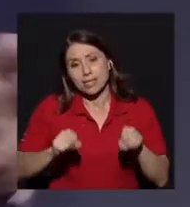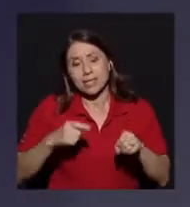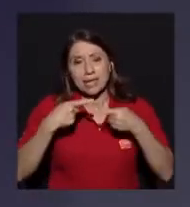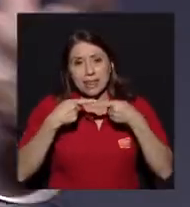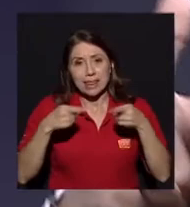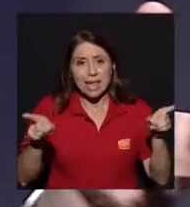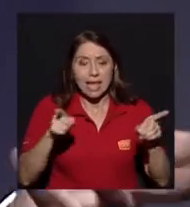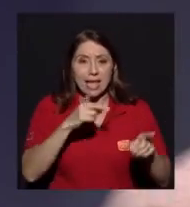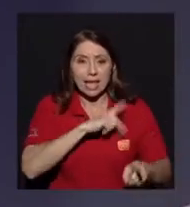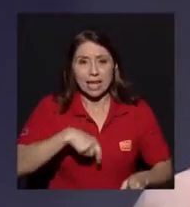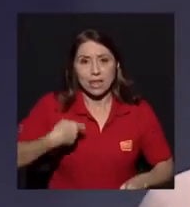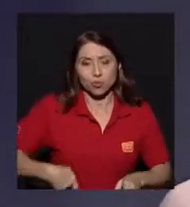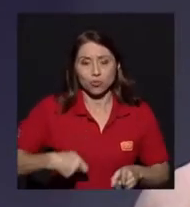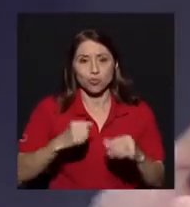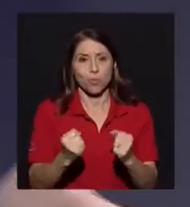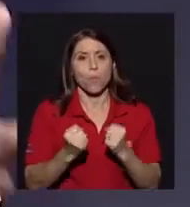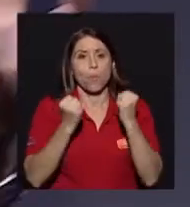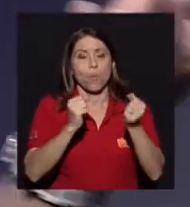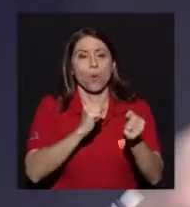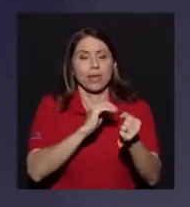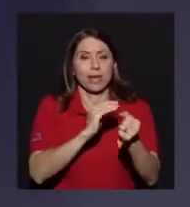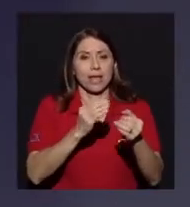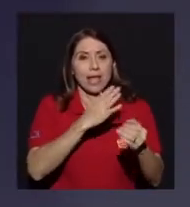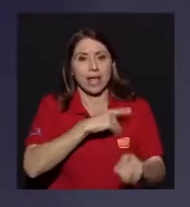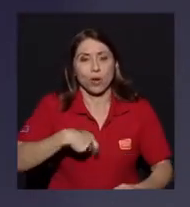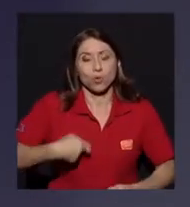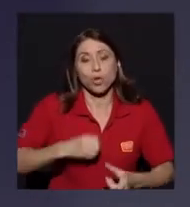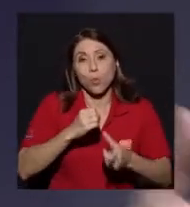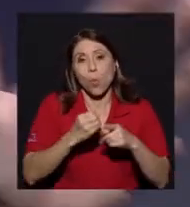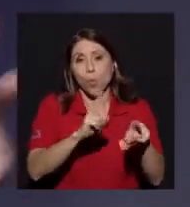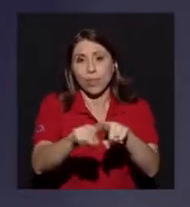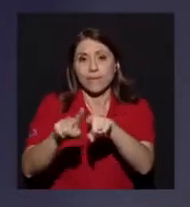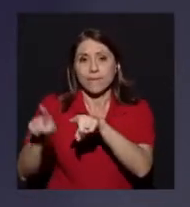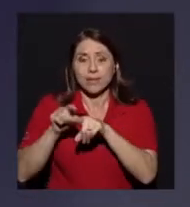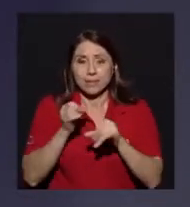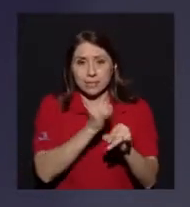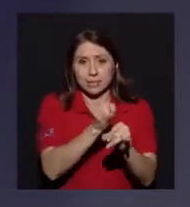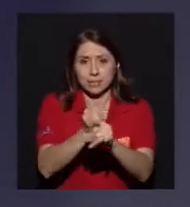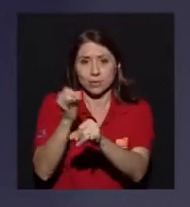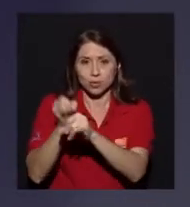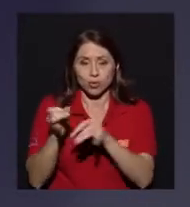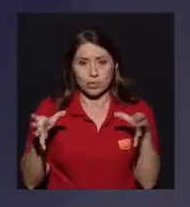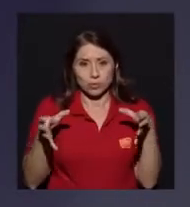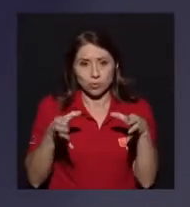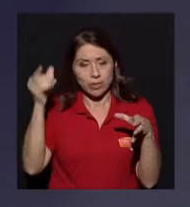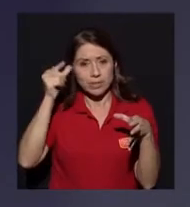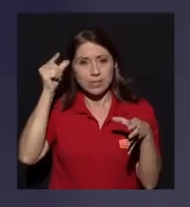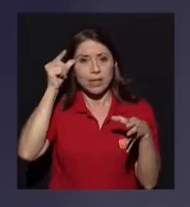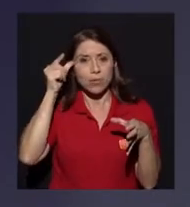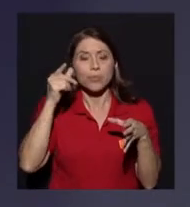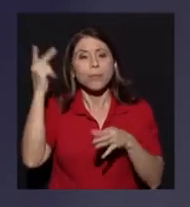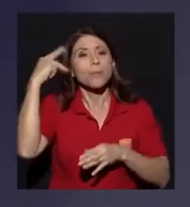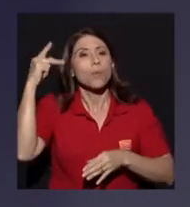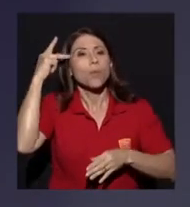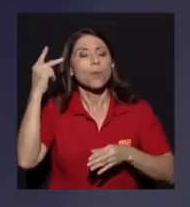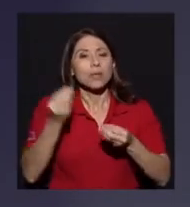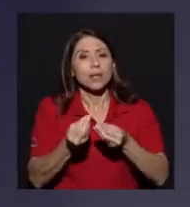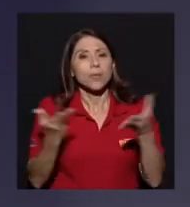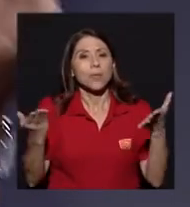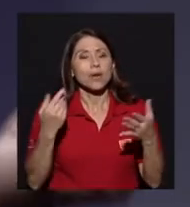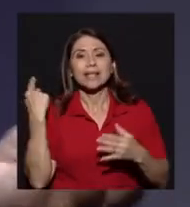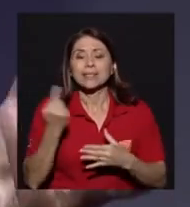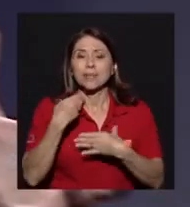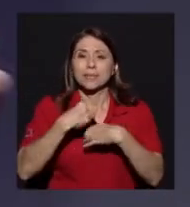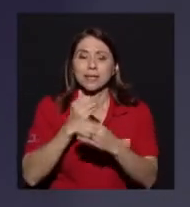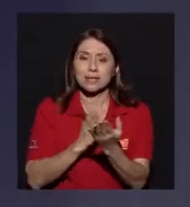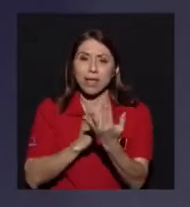o de las diferentes instituciones que conforman el aparato estatal verdad la política pública siempre este suele ser por vía de